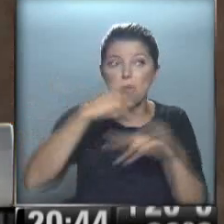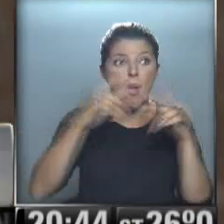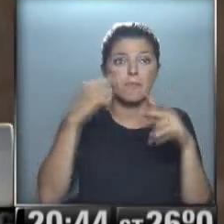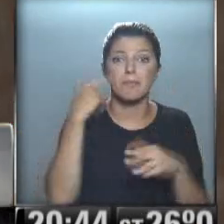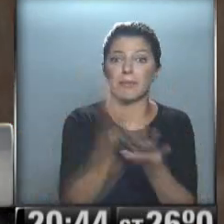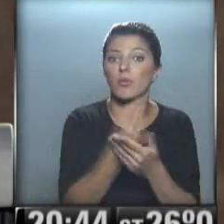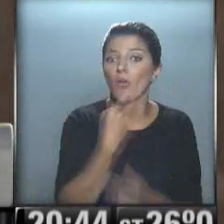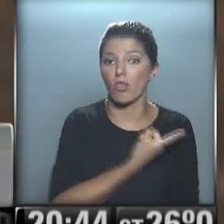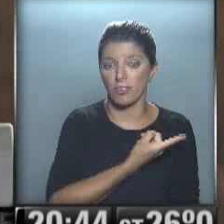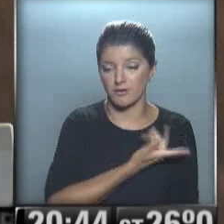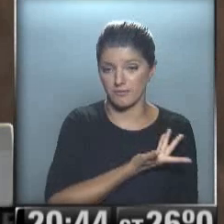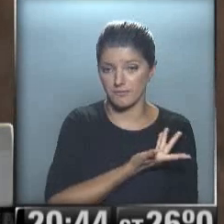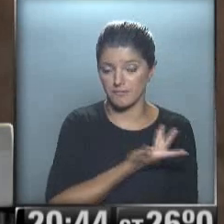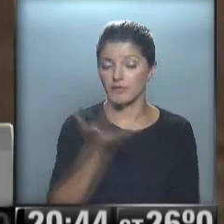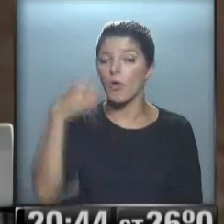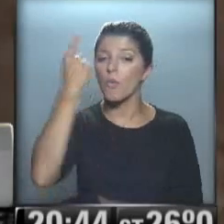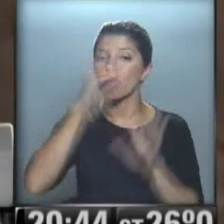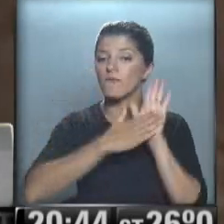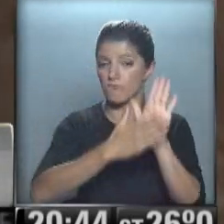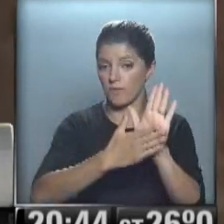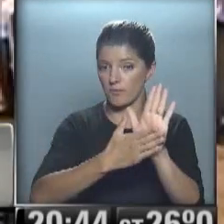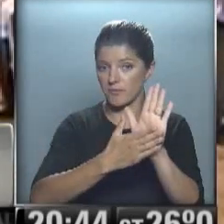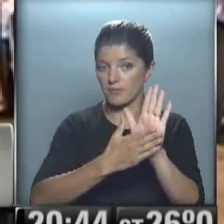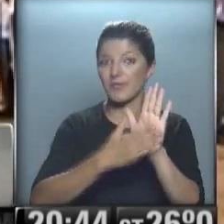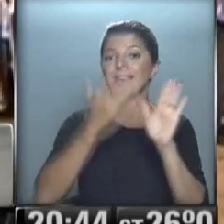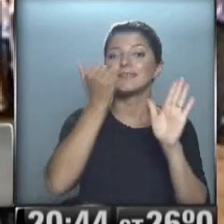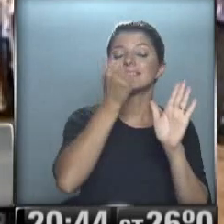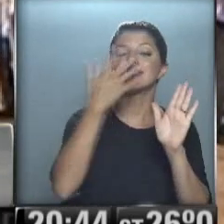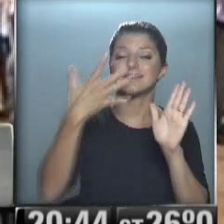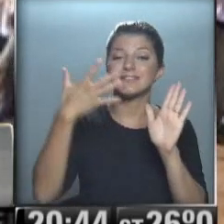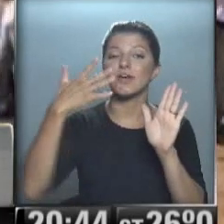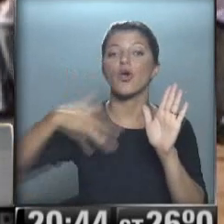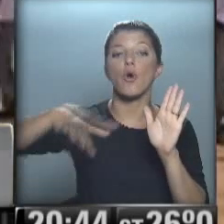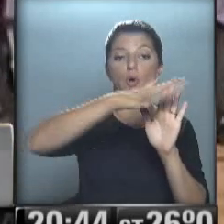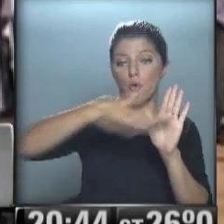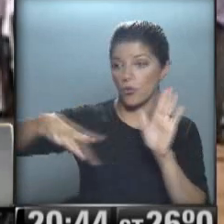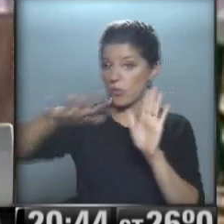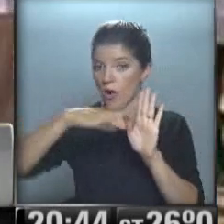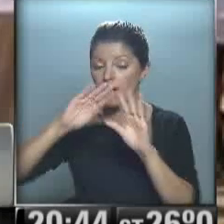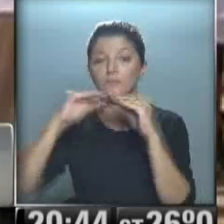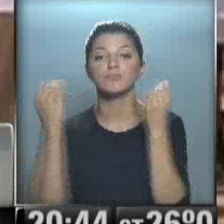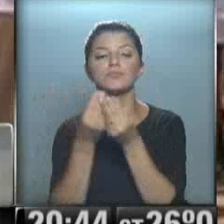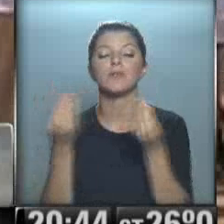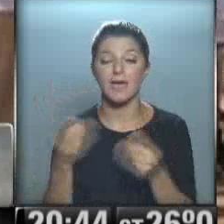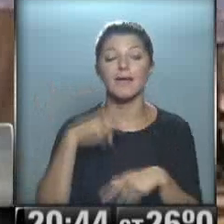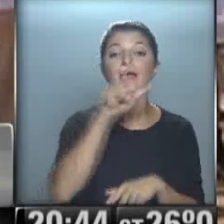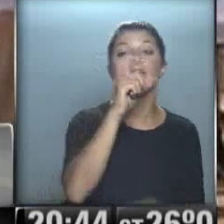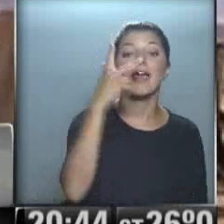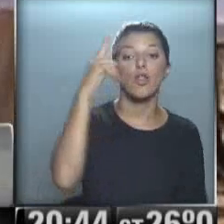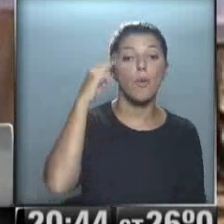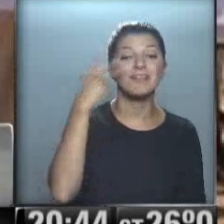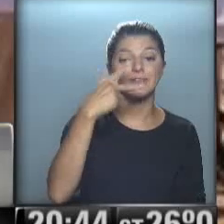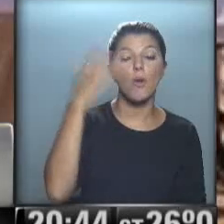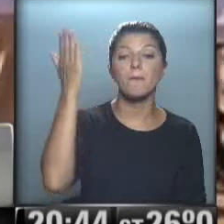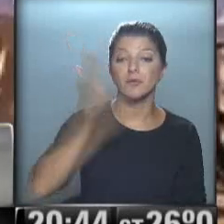ir. Un relevamiento realizado en 65 campos de desplazados concluyó que el 92%